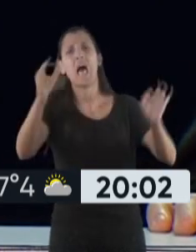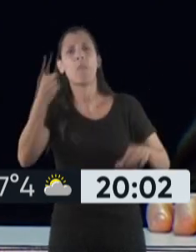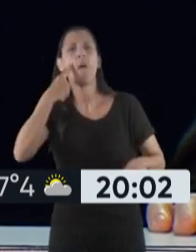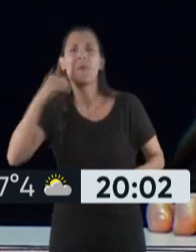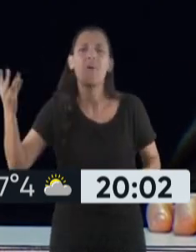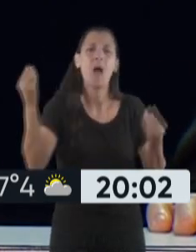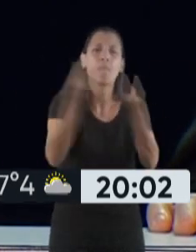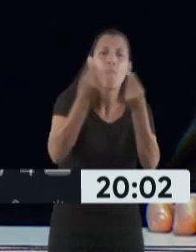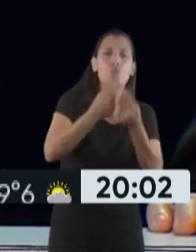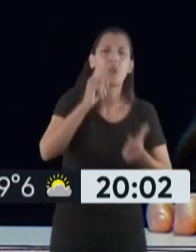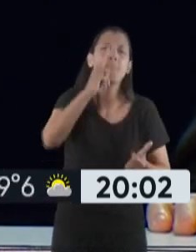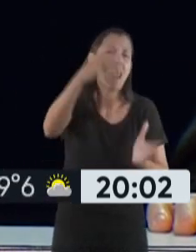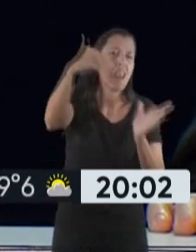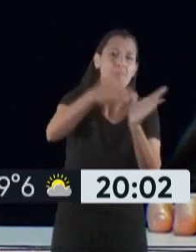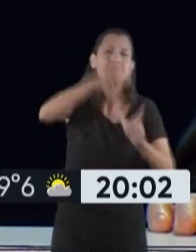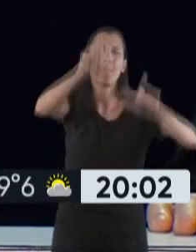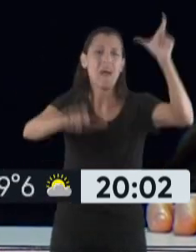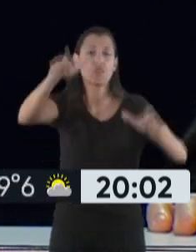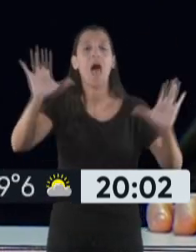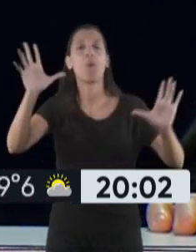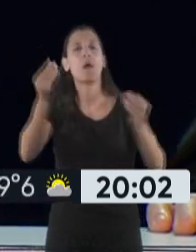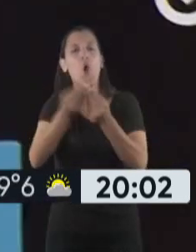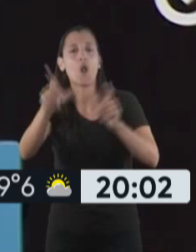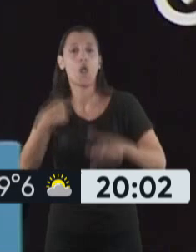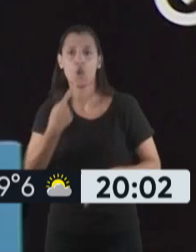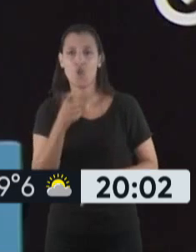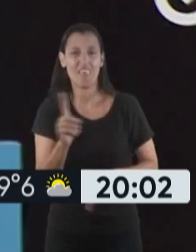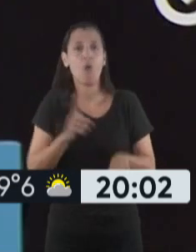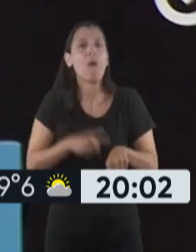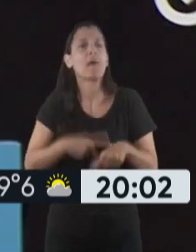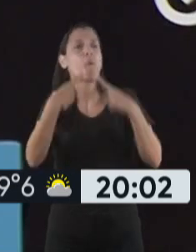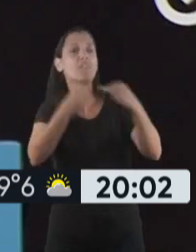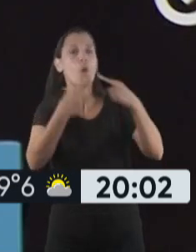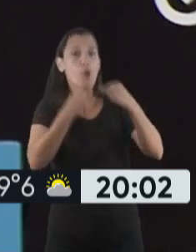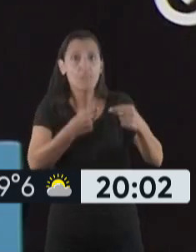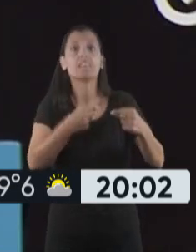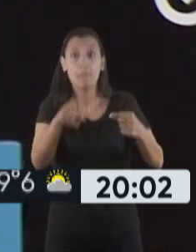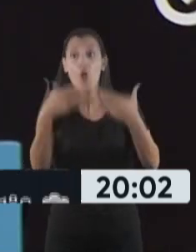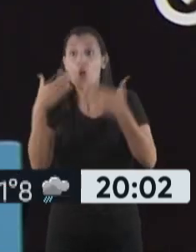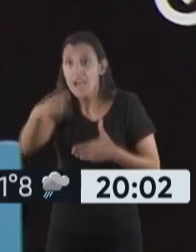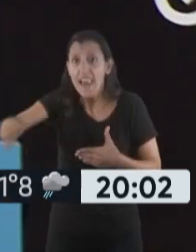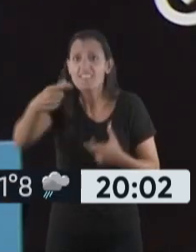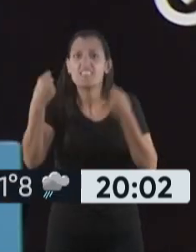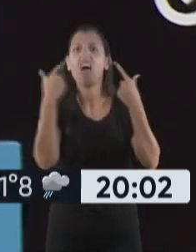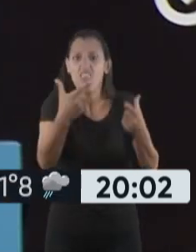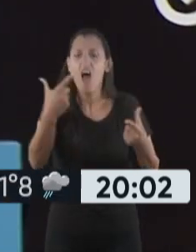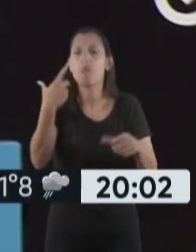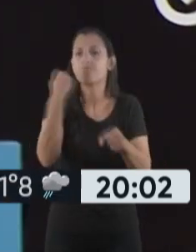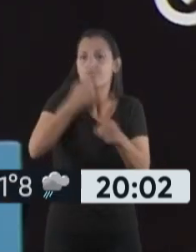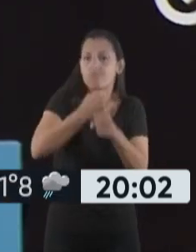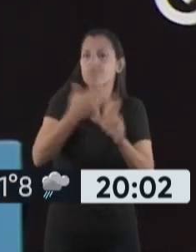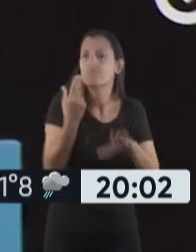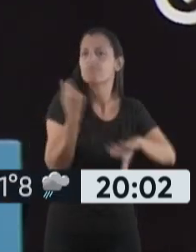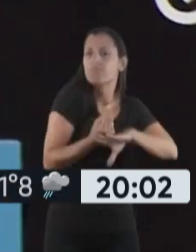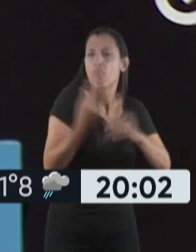personas. Tal vez no se dieron cuenta, pero iban a darle seguridad en su trabajo a muchísimas